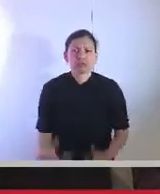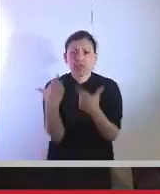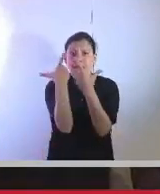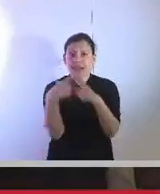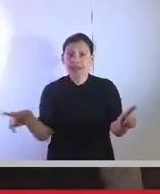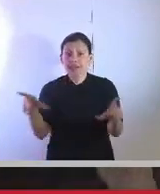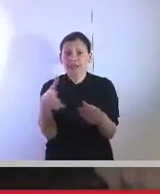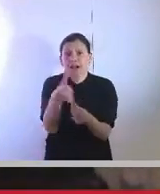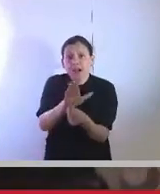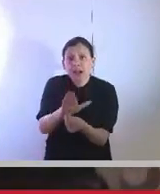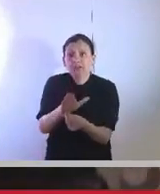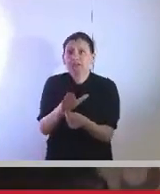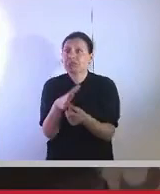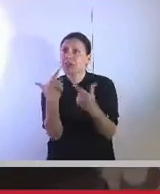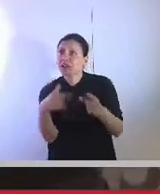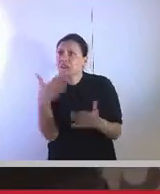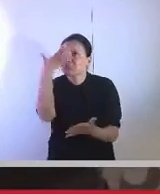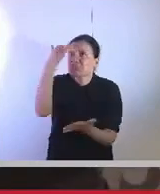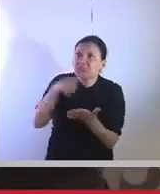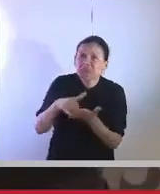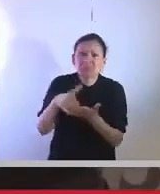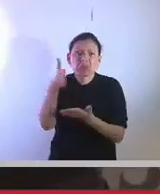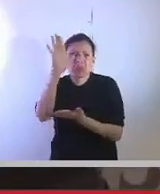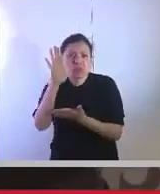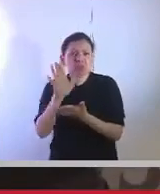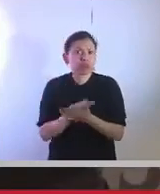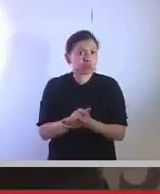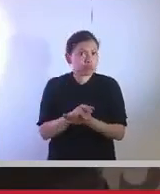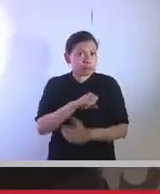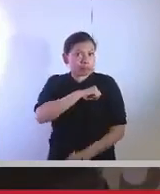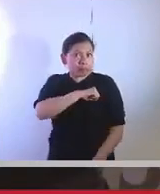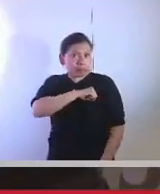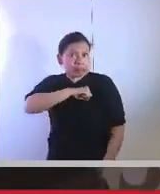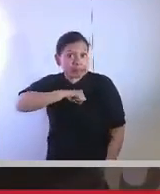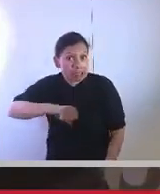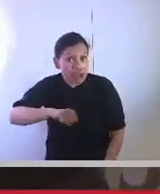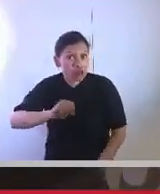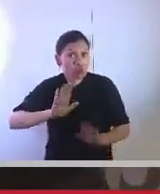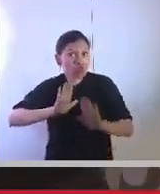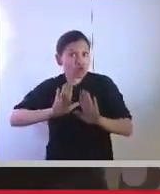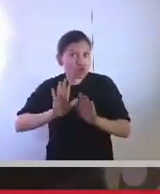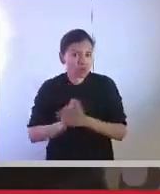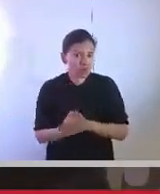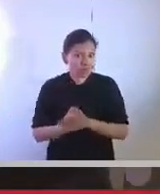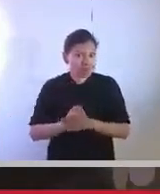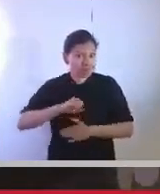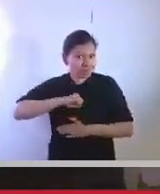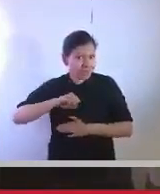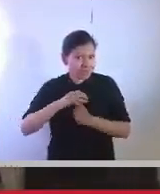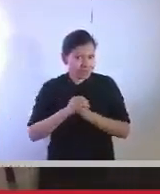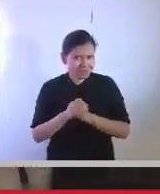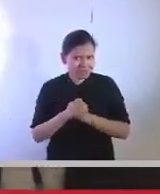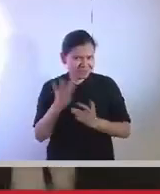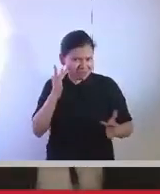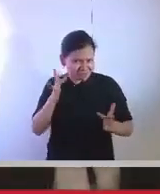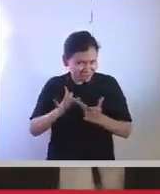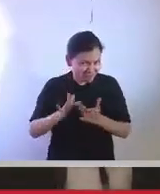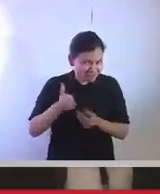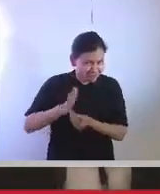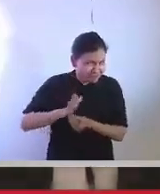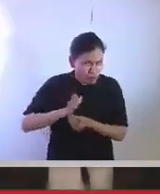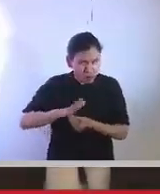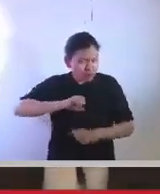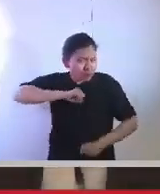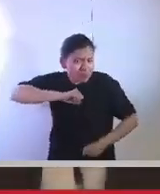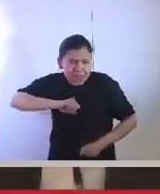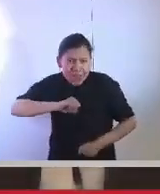libertad religiosa y de cultos es el derecho menos religioso de todos los derechos. Pareciera incoherencia, pero es